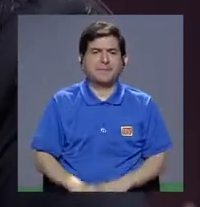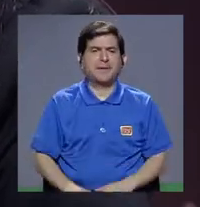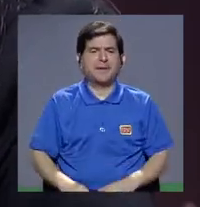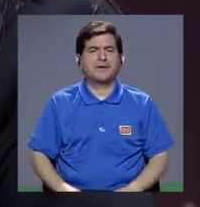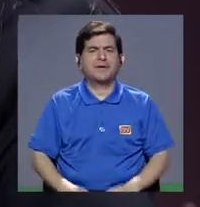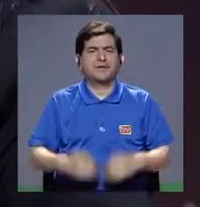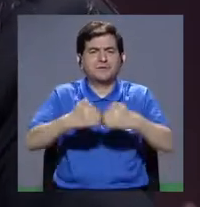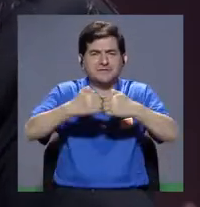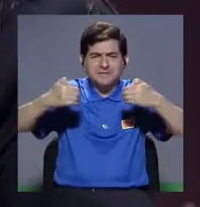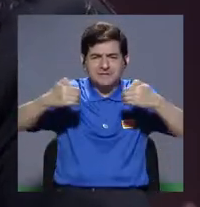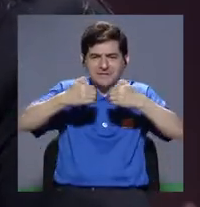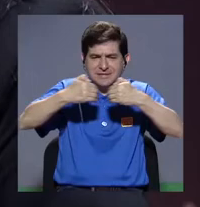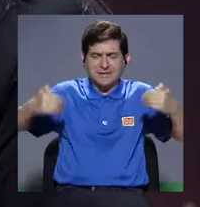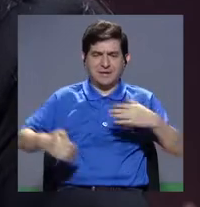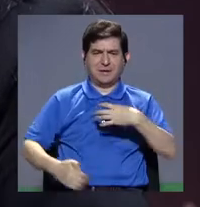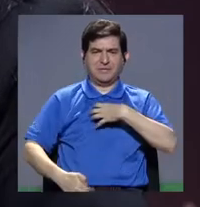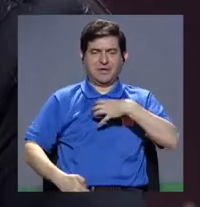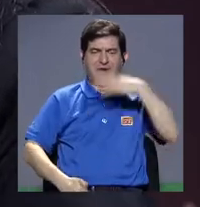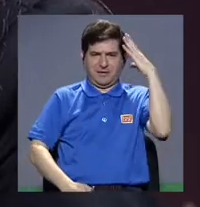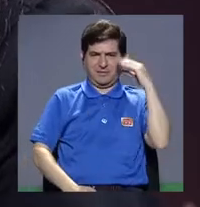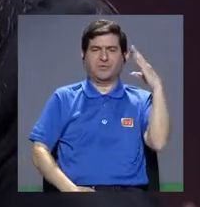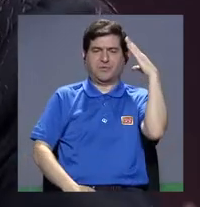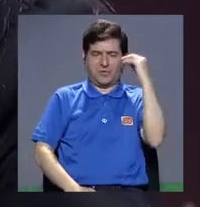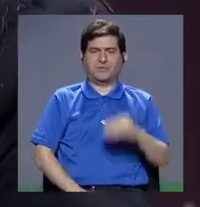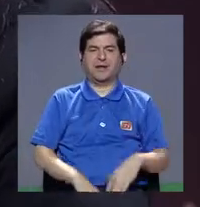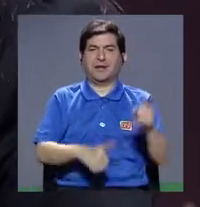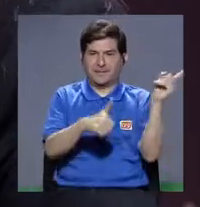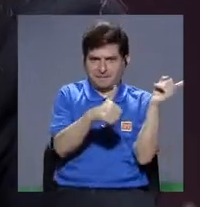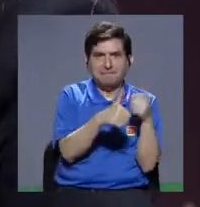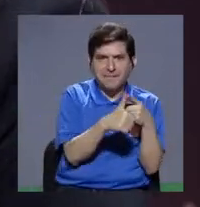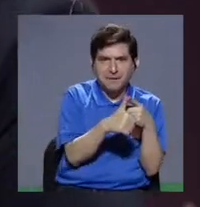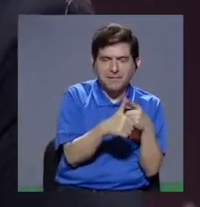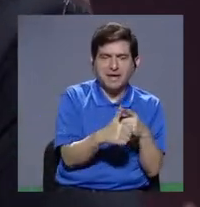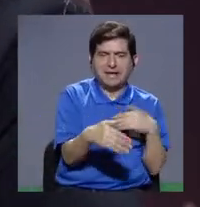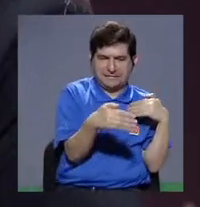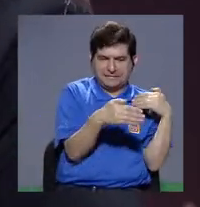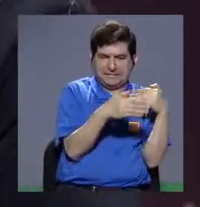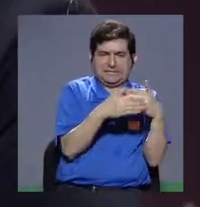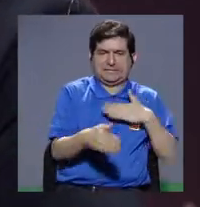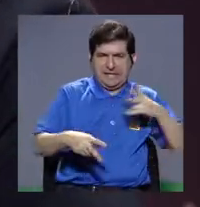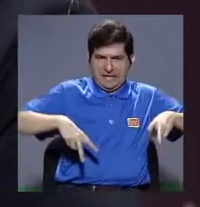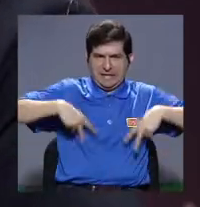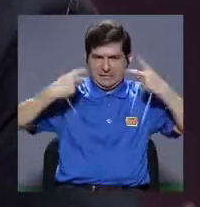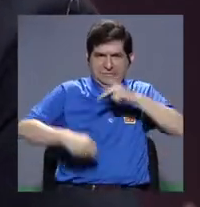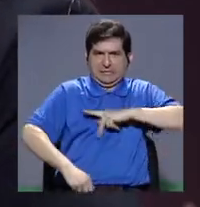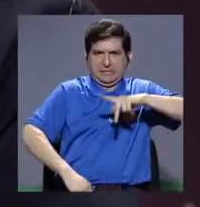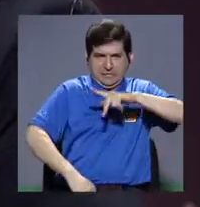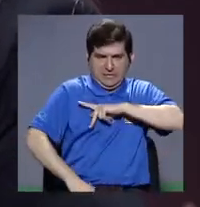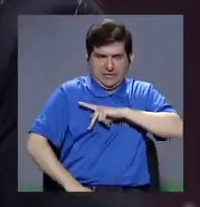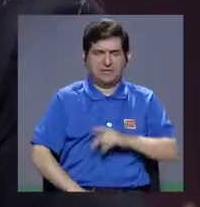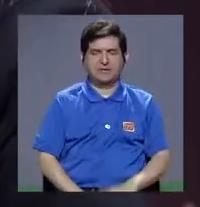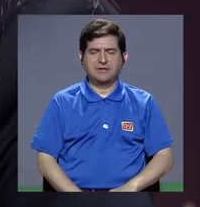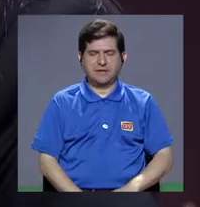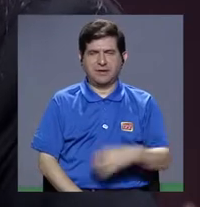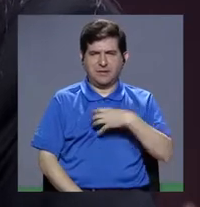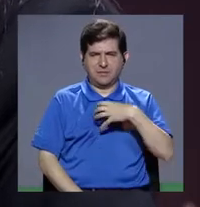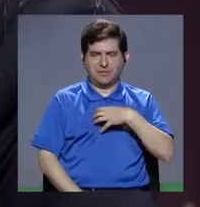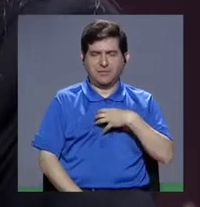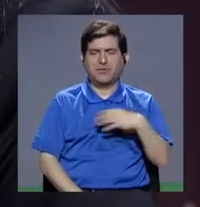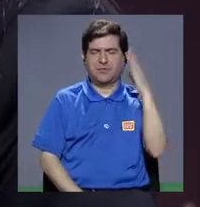distanciadas de mi propia experiencia la primera era más cercana a mi vida personal mi experiencia personal